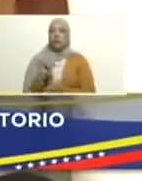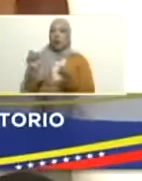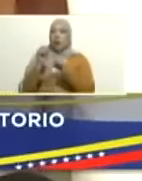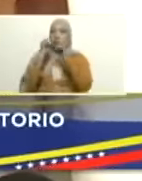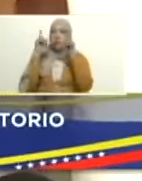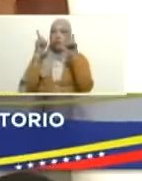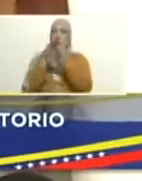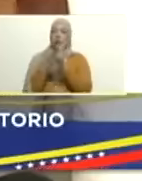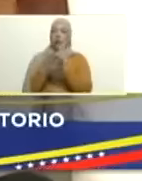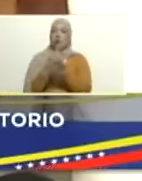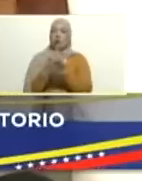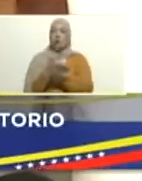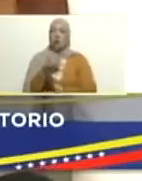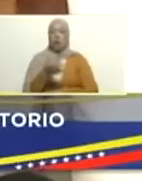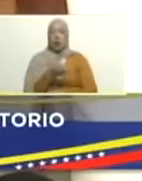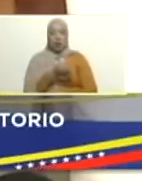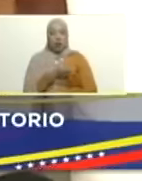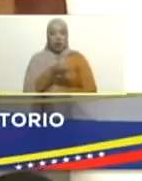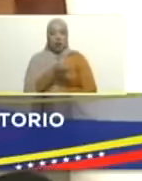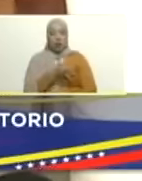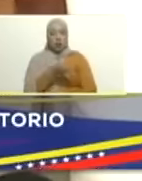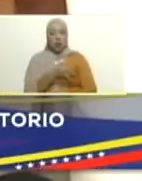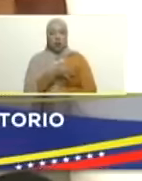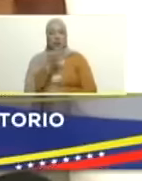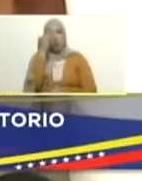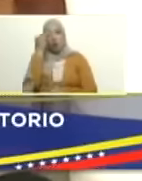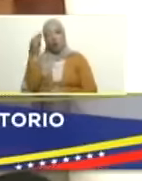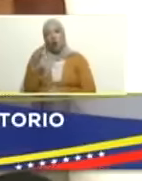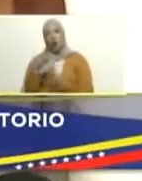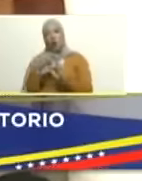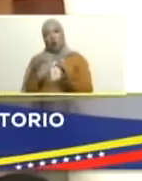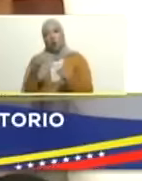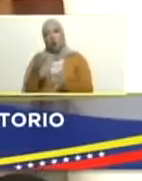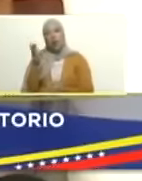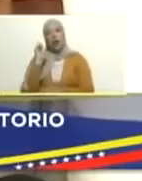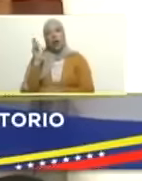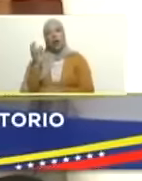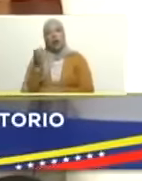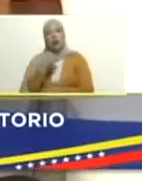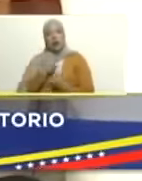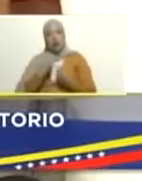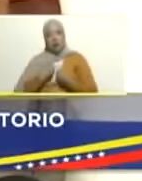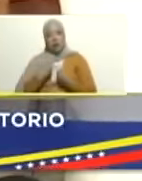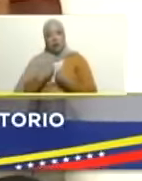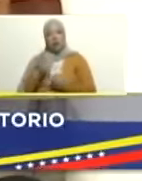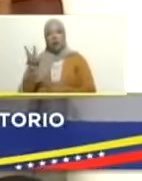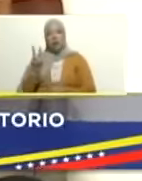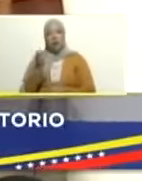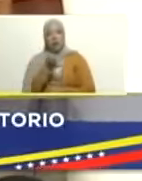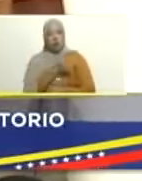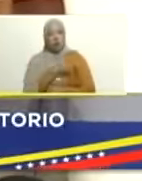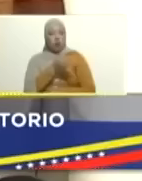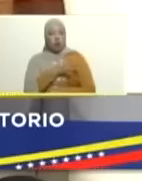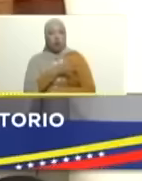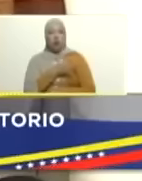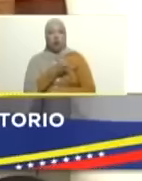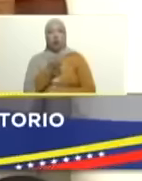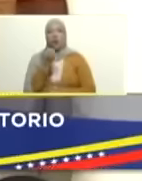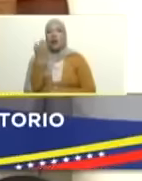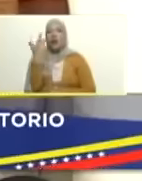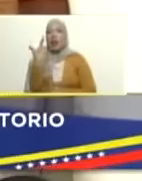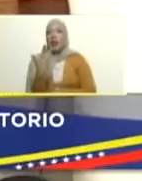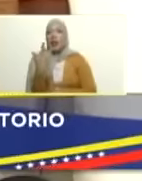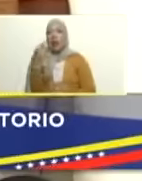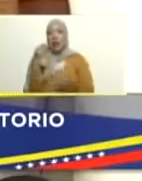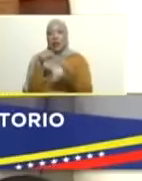Impresionante en Santiago de Chile, por ejemplo. Mi saludo a todos allá en Chile. Ayer cantaron los tres goles